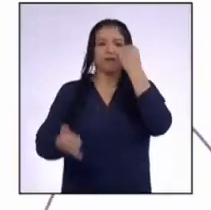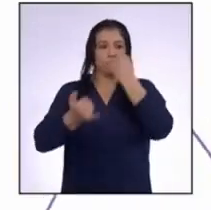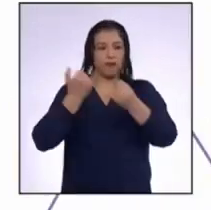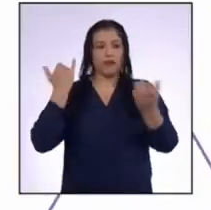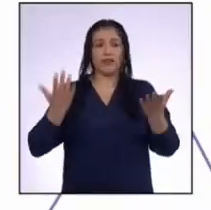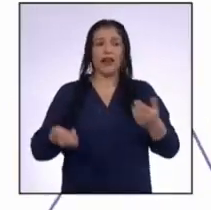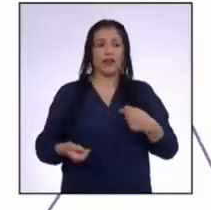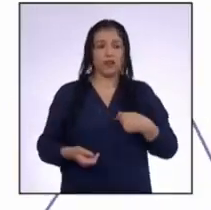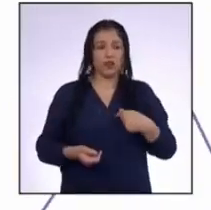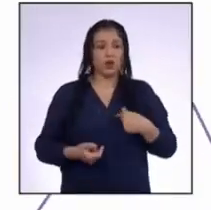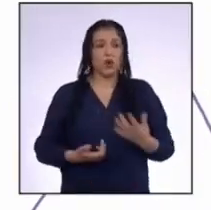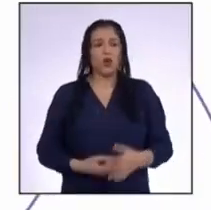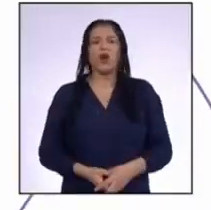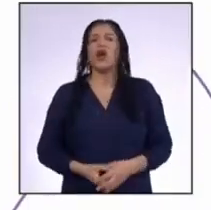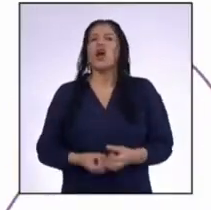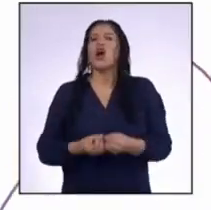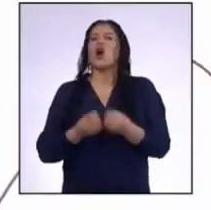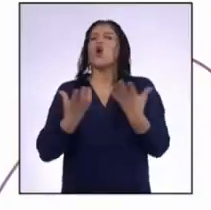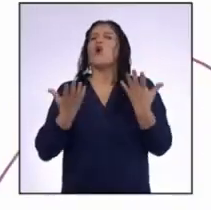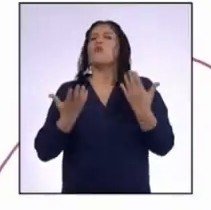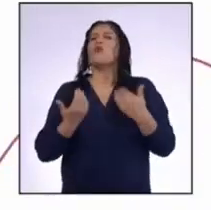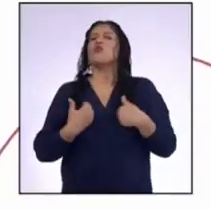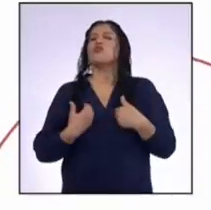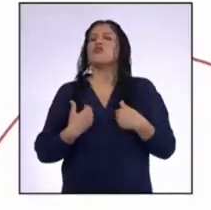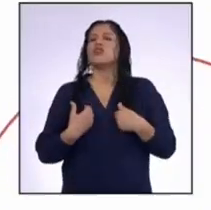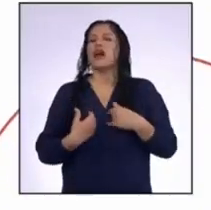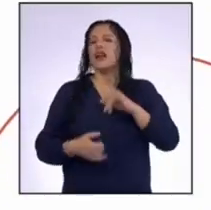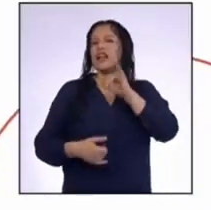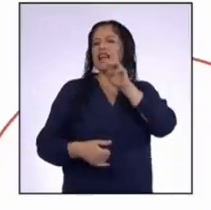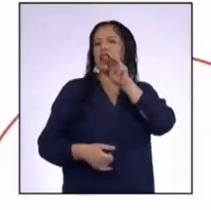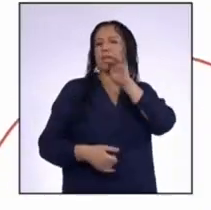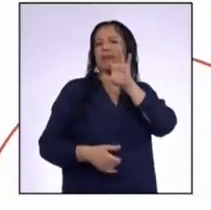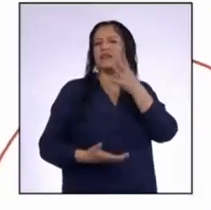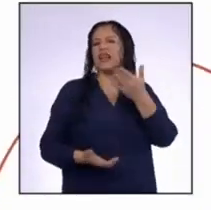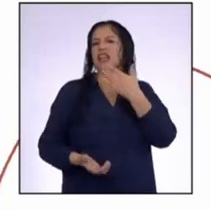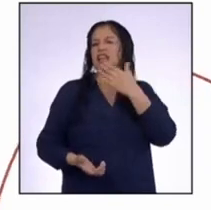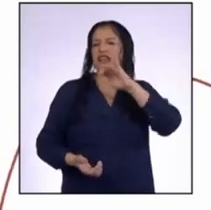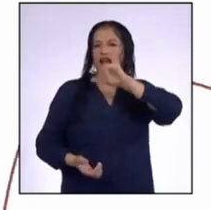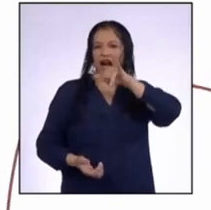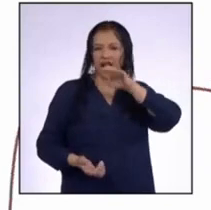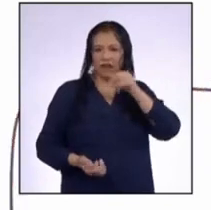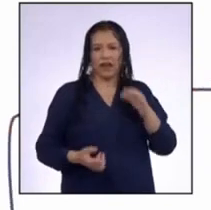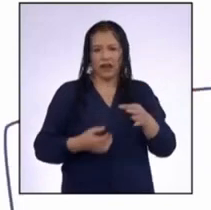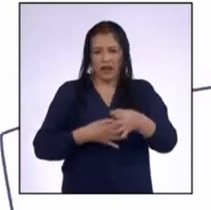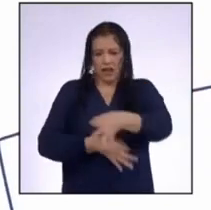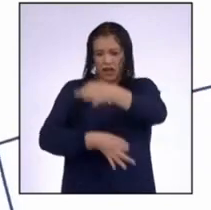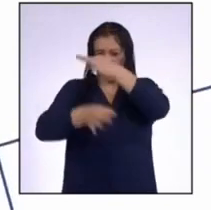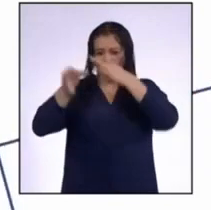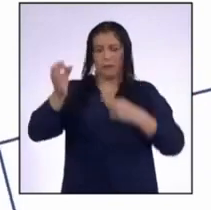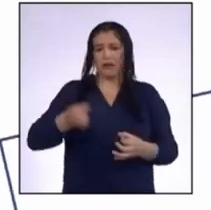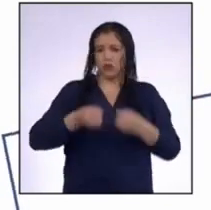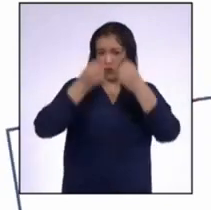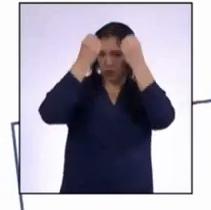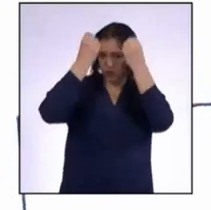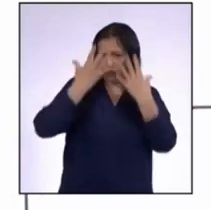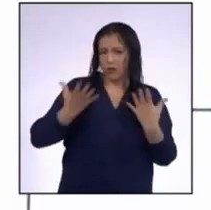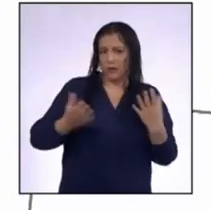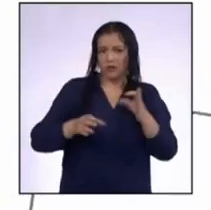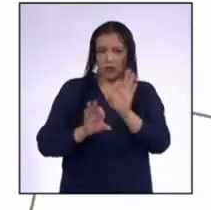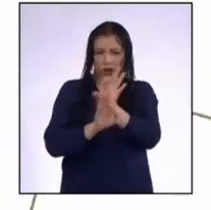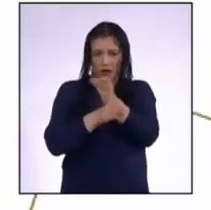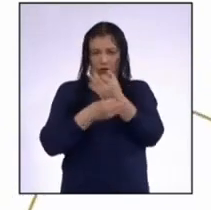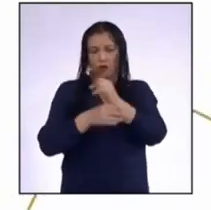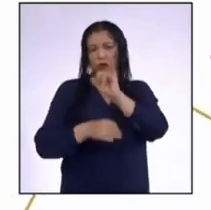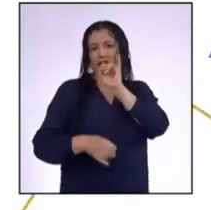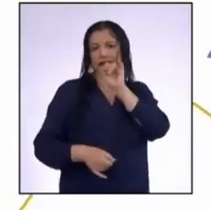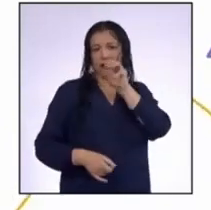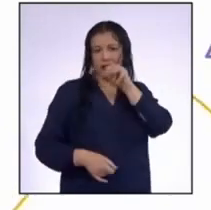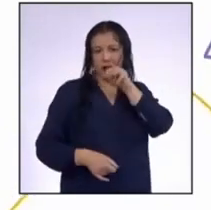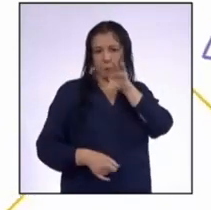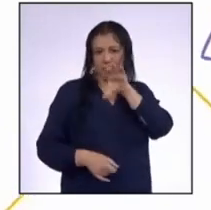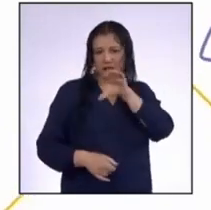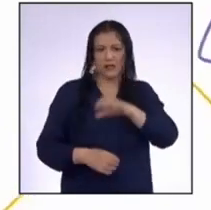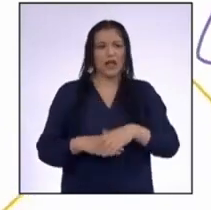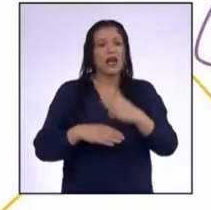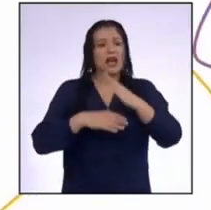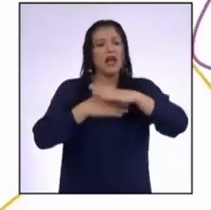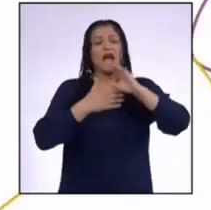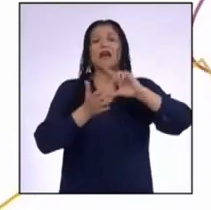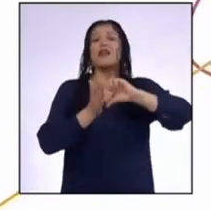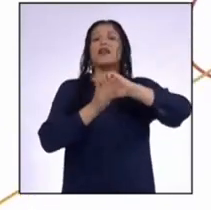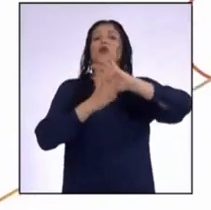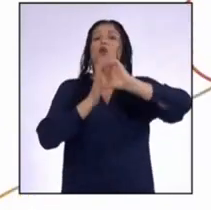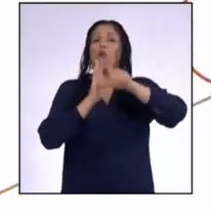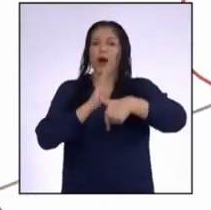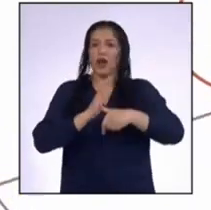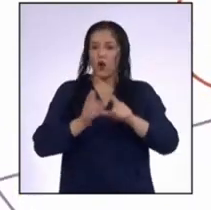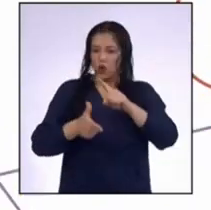Finalmente sabremos cómo está el estado de salud de Javier. Reemplazo sus datos en la fórmula del IMC, después divido